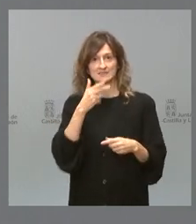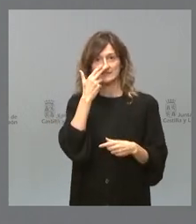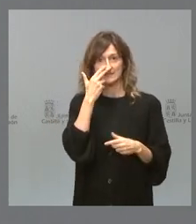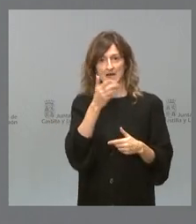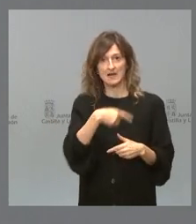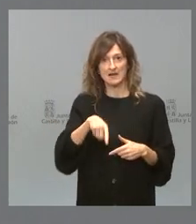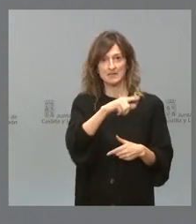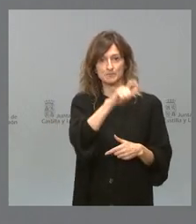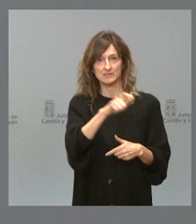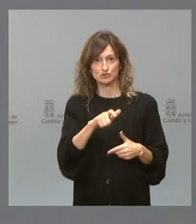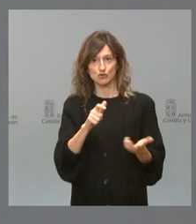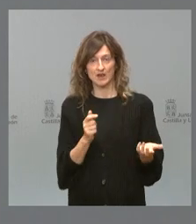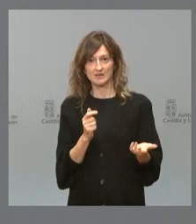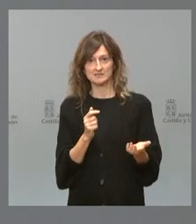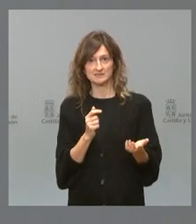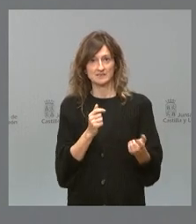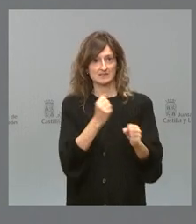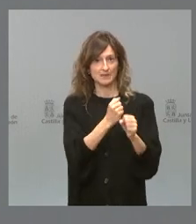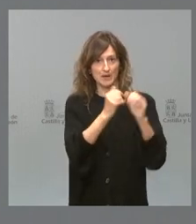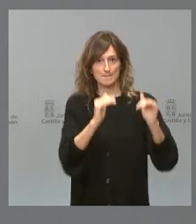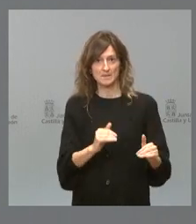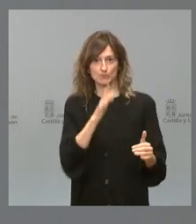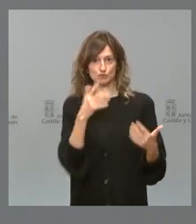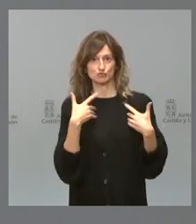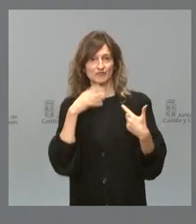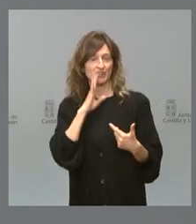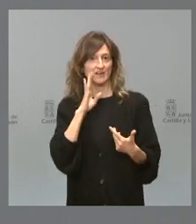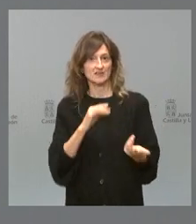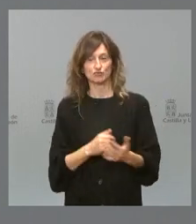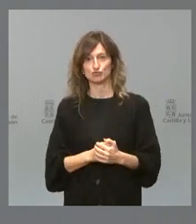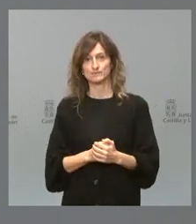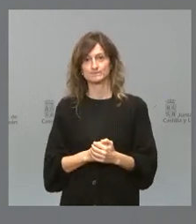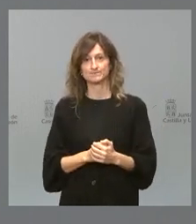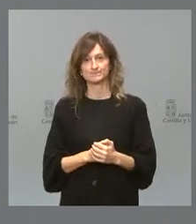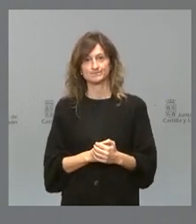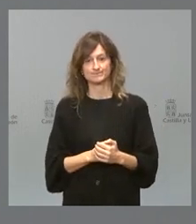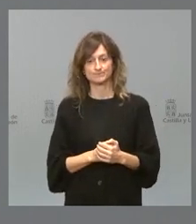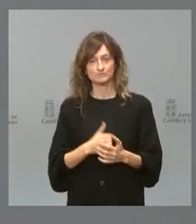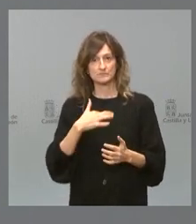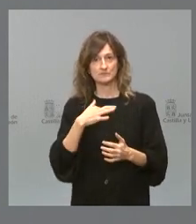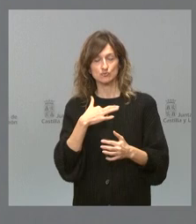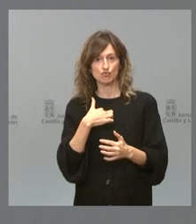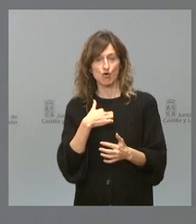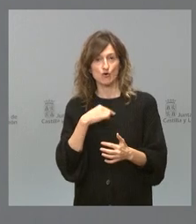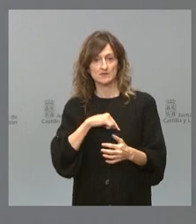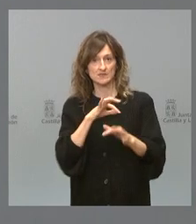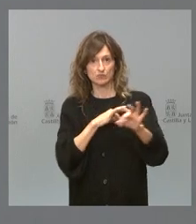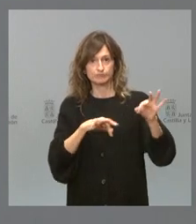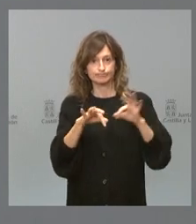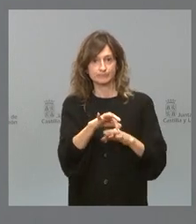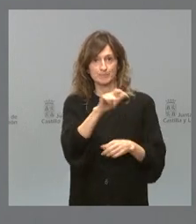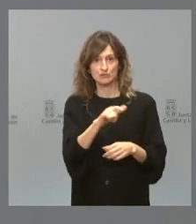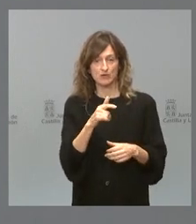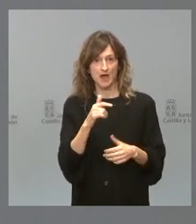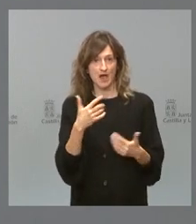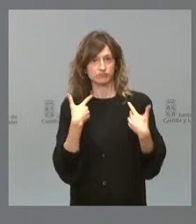de las personas que han sufrido estos delitos yo aquí me pongo en el lugar de las personas que han sufrido